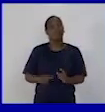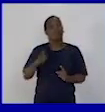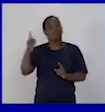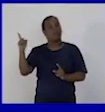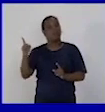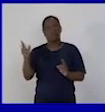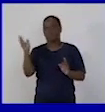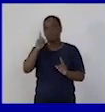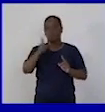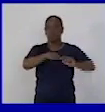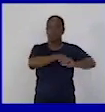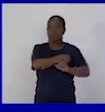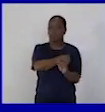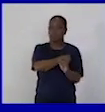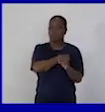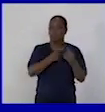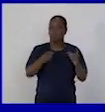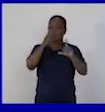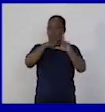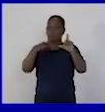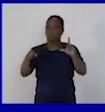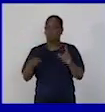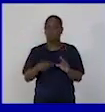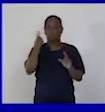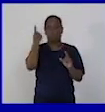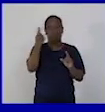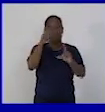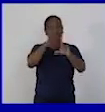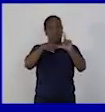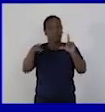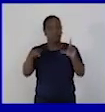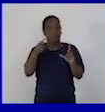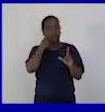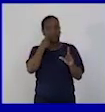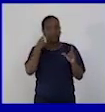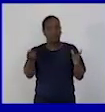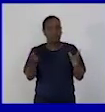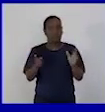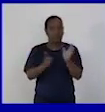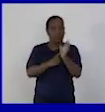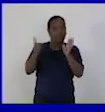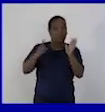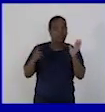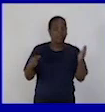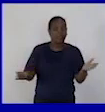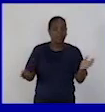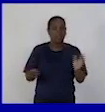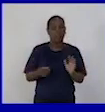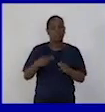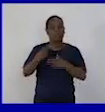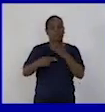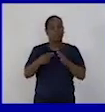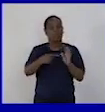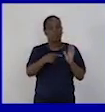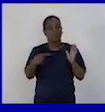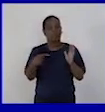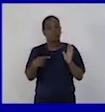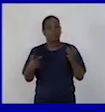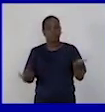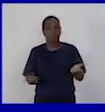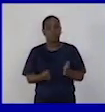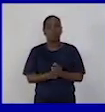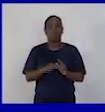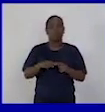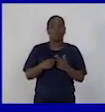no catalizada. Si observamos en el siguiente gráfico, la energía de activación de la reacción catalizada va a ser menor, por lo